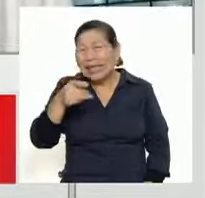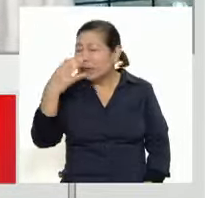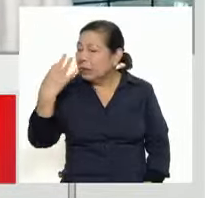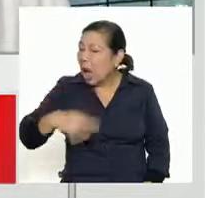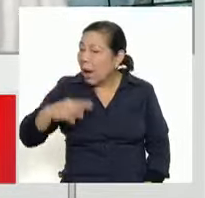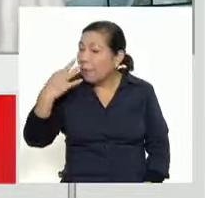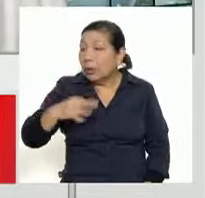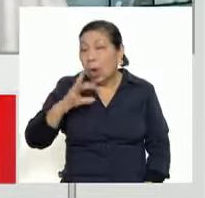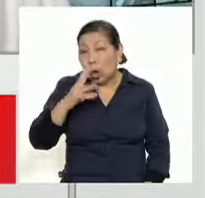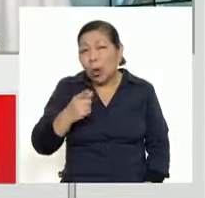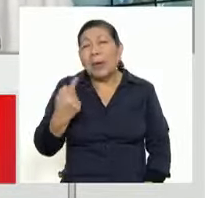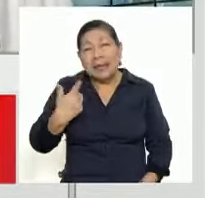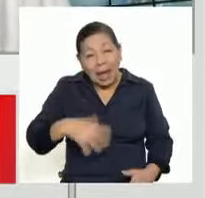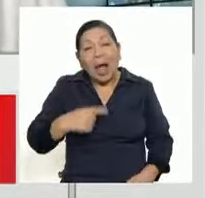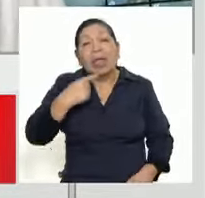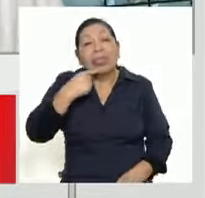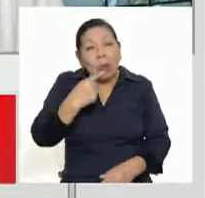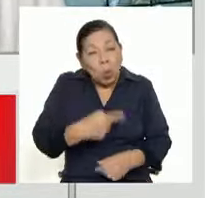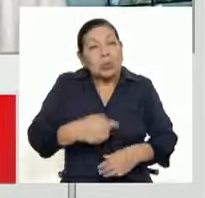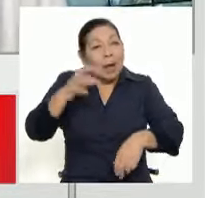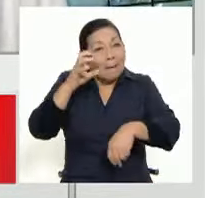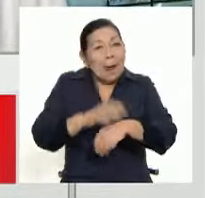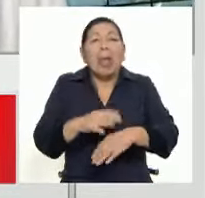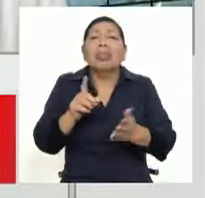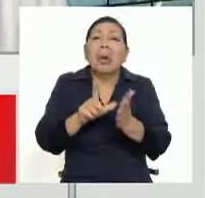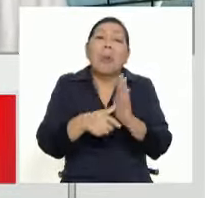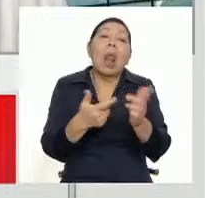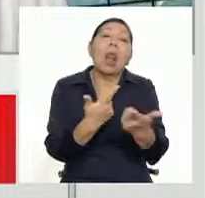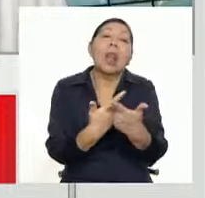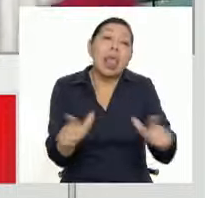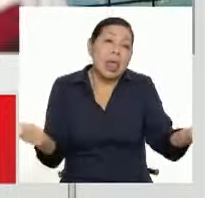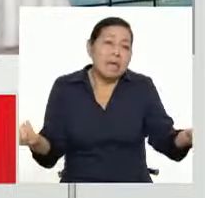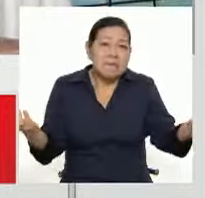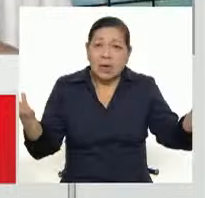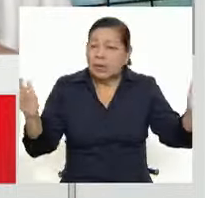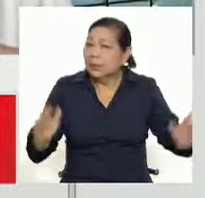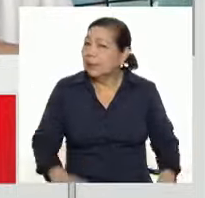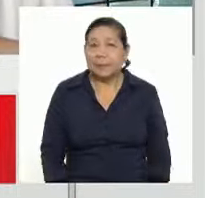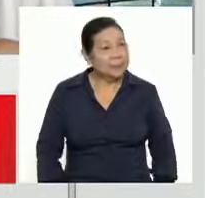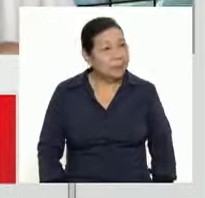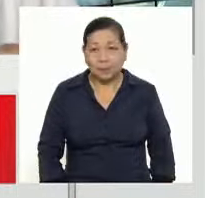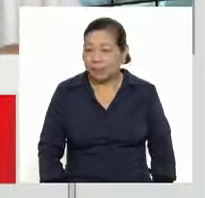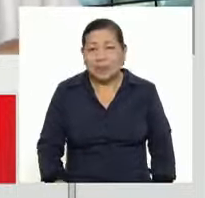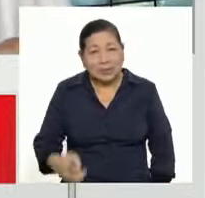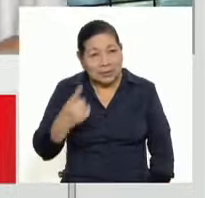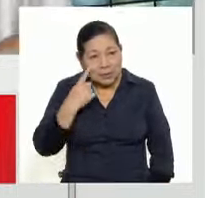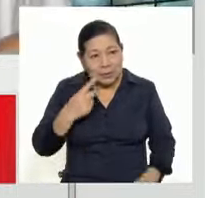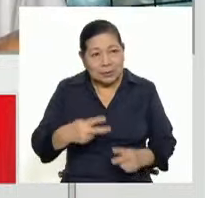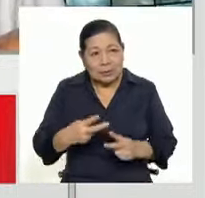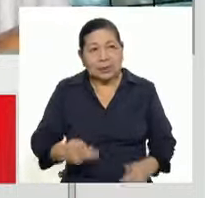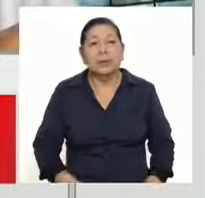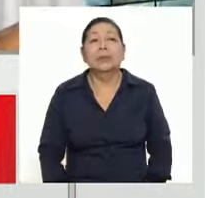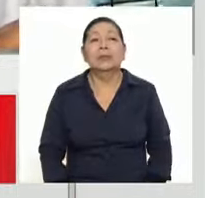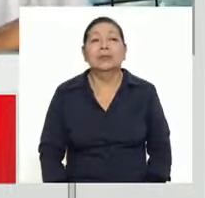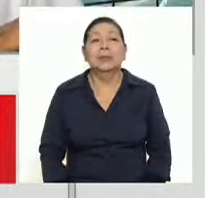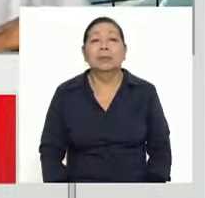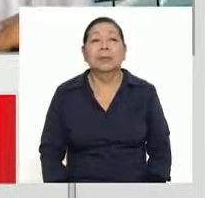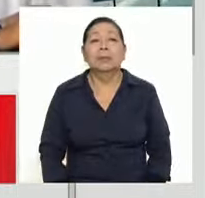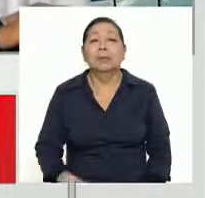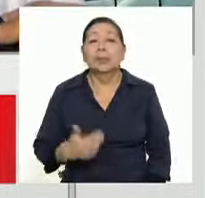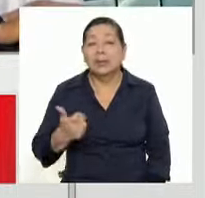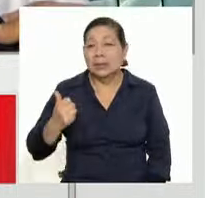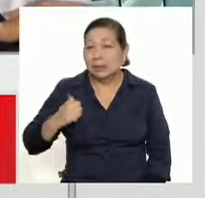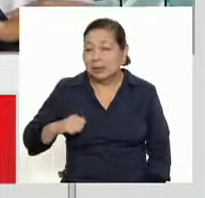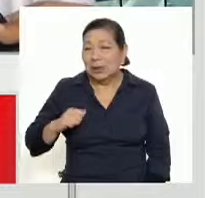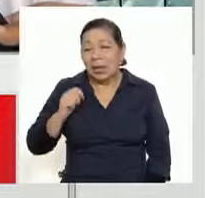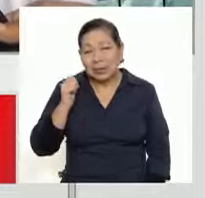muchas veces ya ha sido denunciado, capturado, pero finalmente lo liberan. Conocido por los vecinos, conocido por serenos de